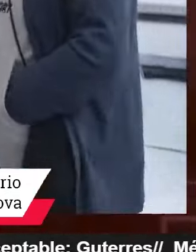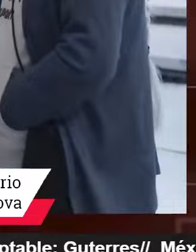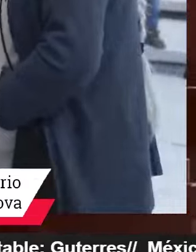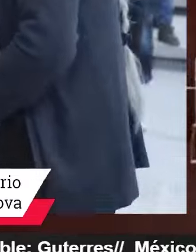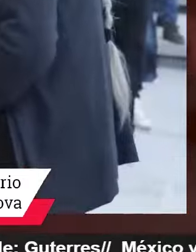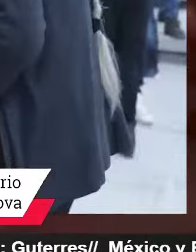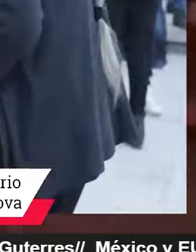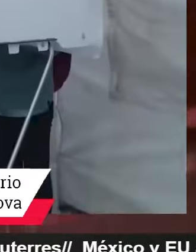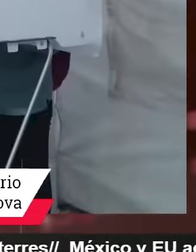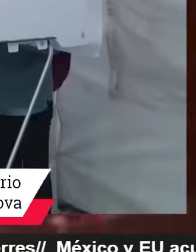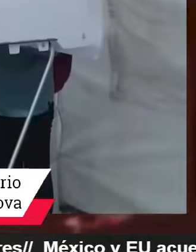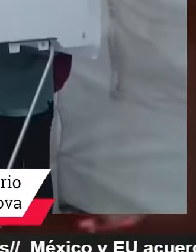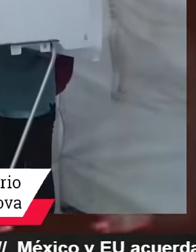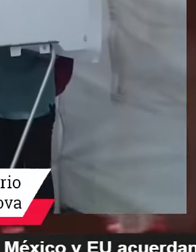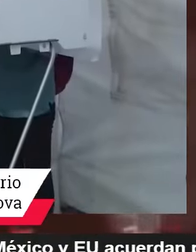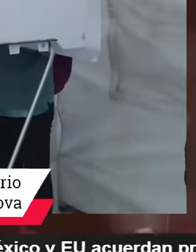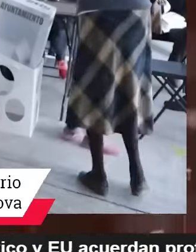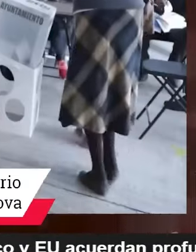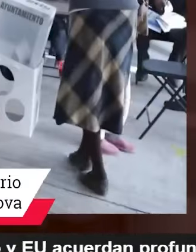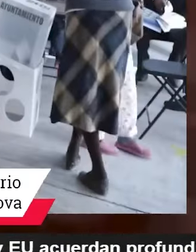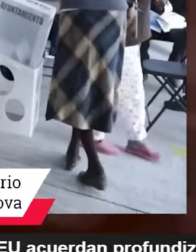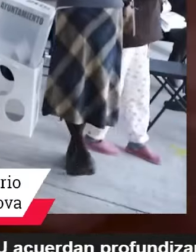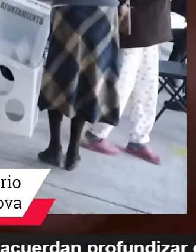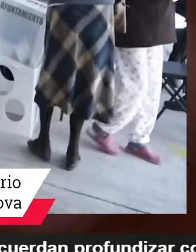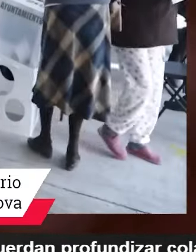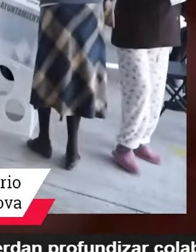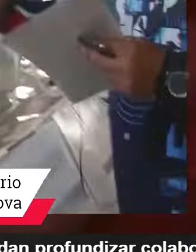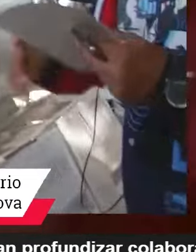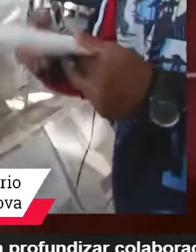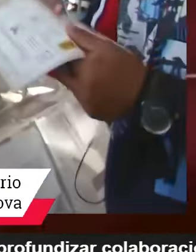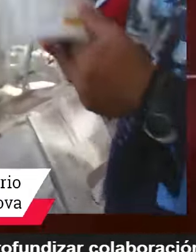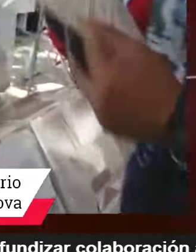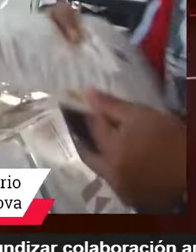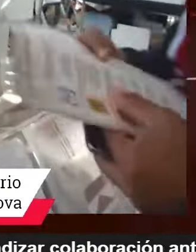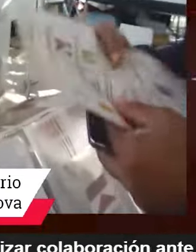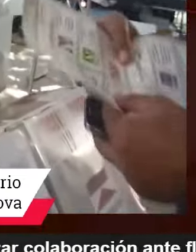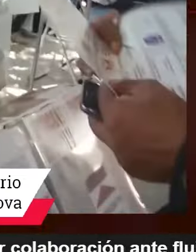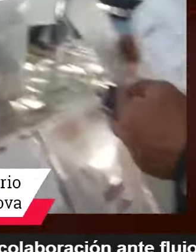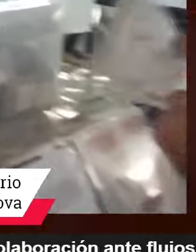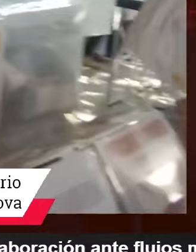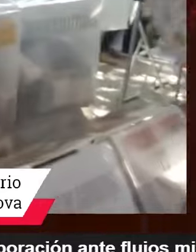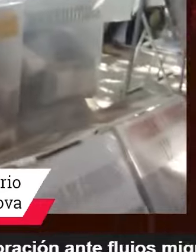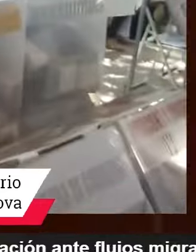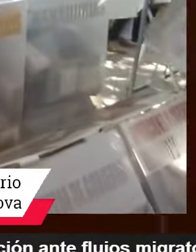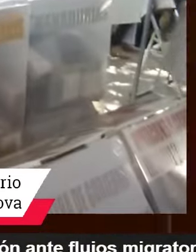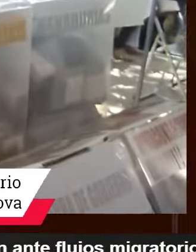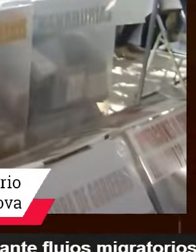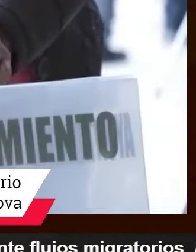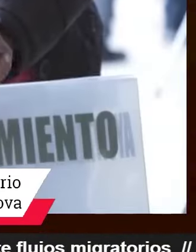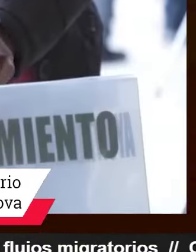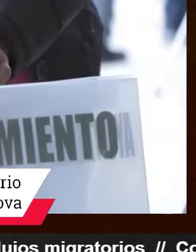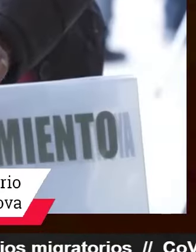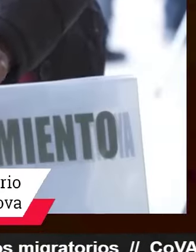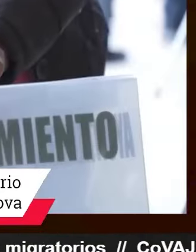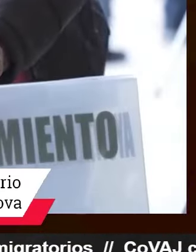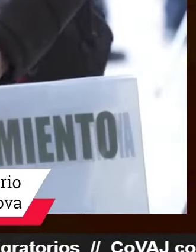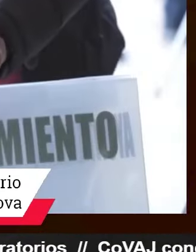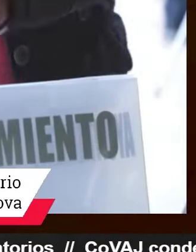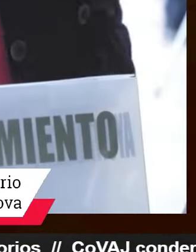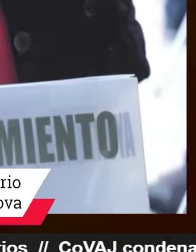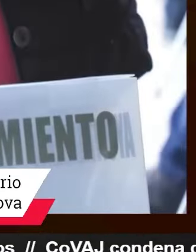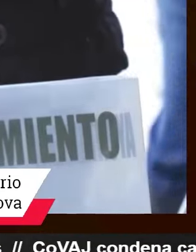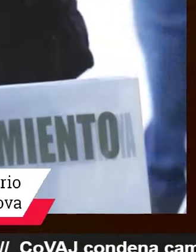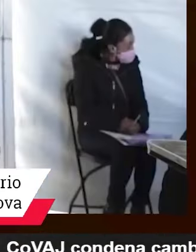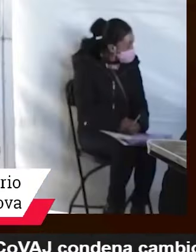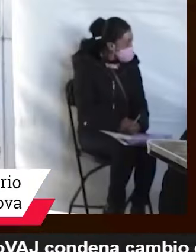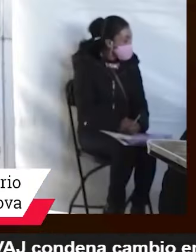Estados Americanos la oa porque eh su creación como institución extranjera pues